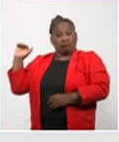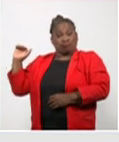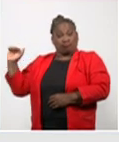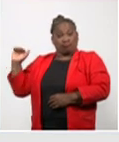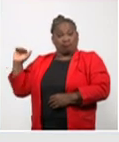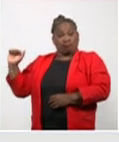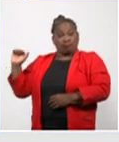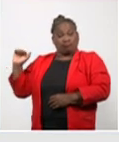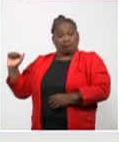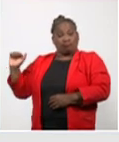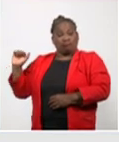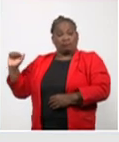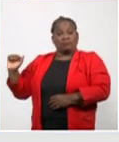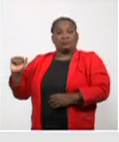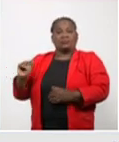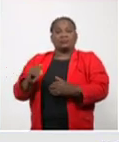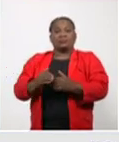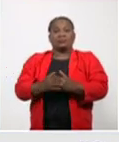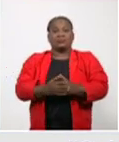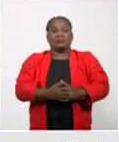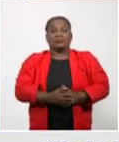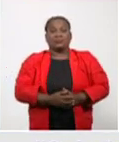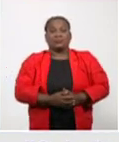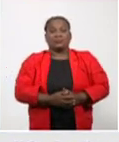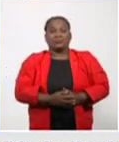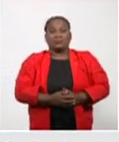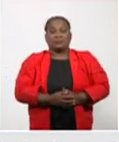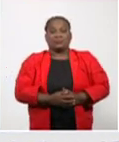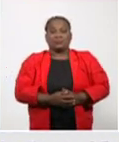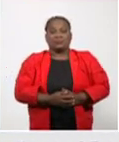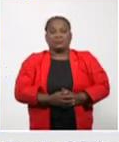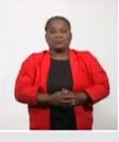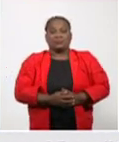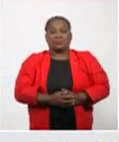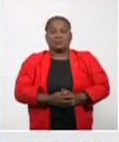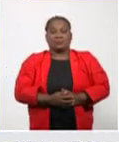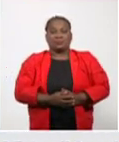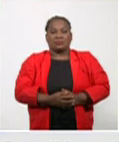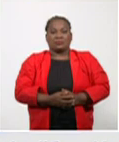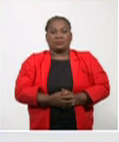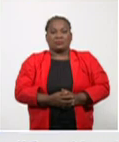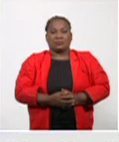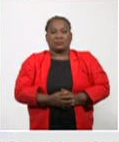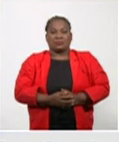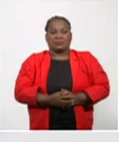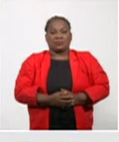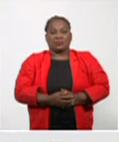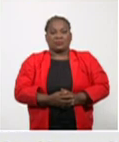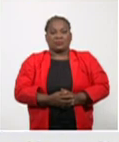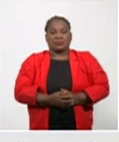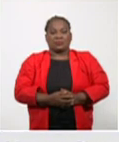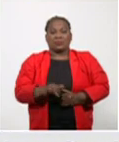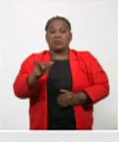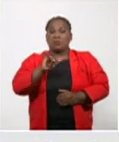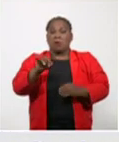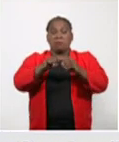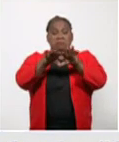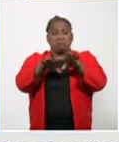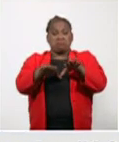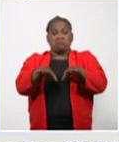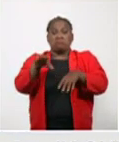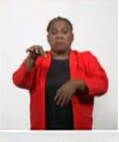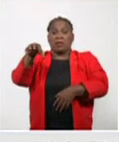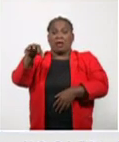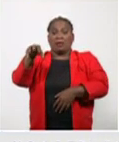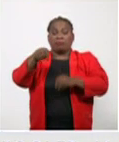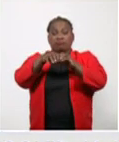Guanajay, Bauta y Candelaria, 1 de cada uno. Se dan cuenta que es una dispersión, igual que en Pinar, importante